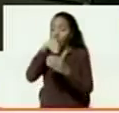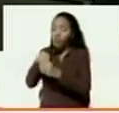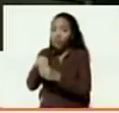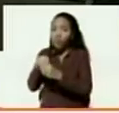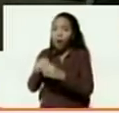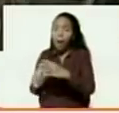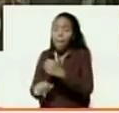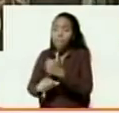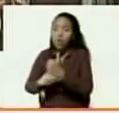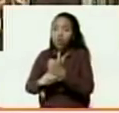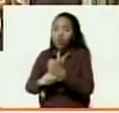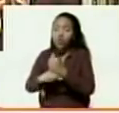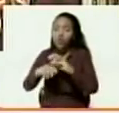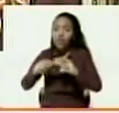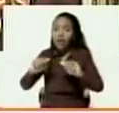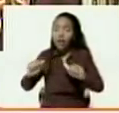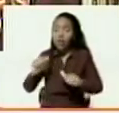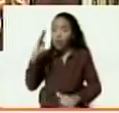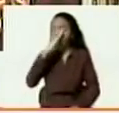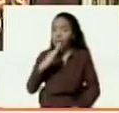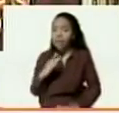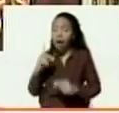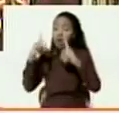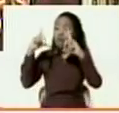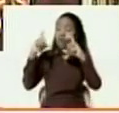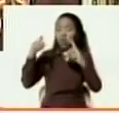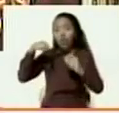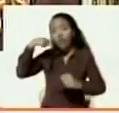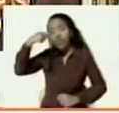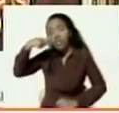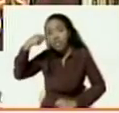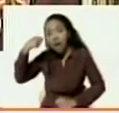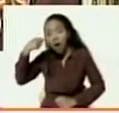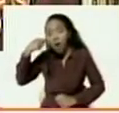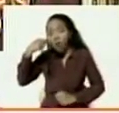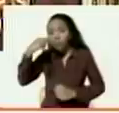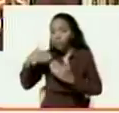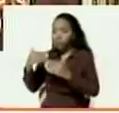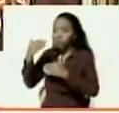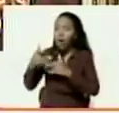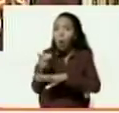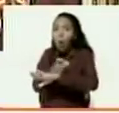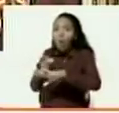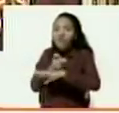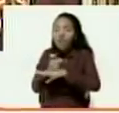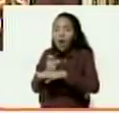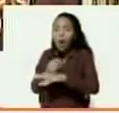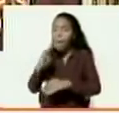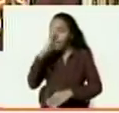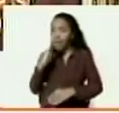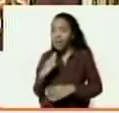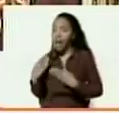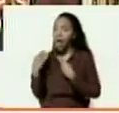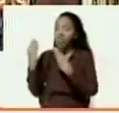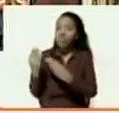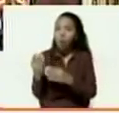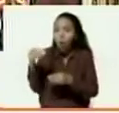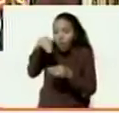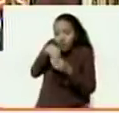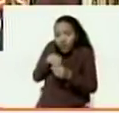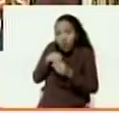Brasil en fotos, en videos, después de que el gobierno brasilero le dio el asilo